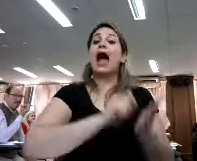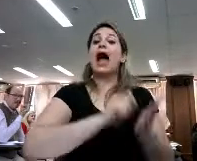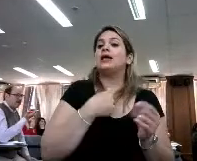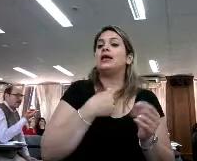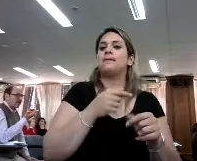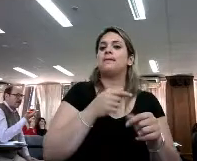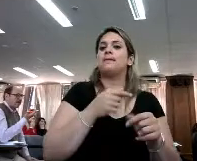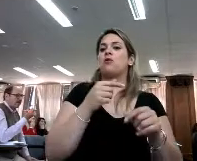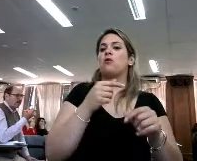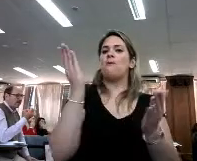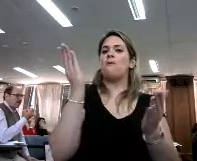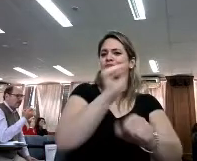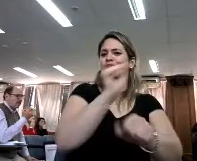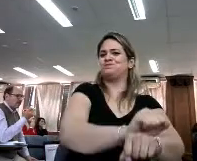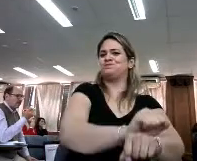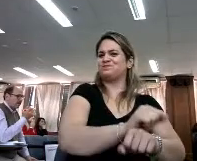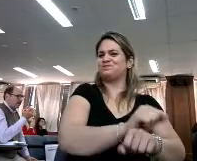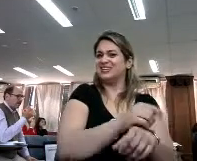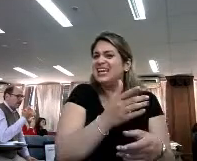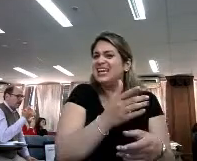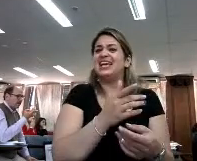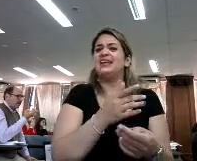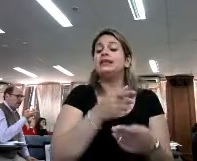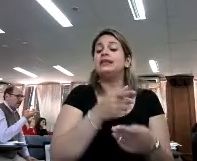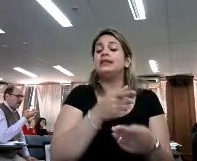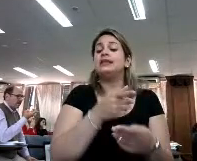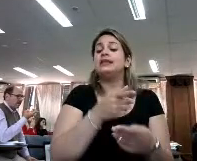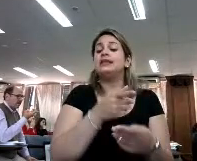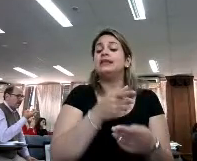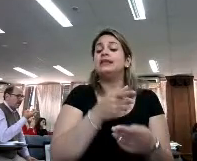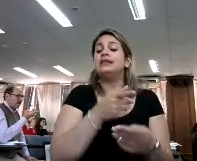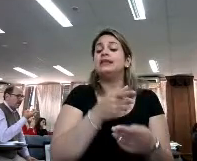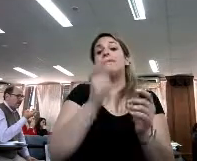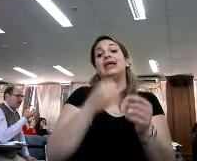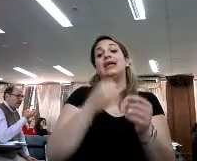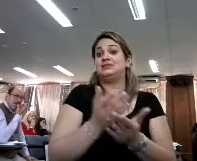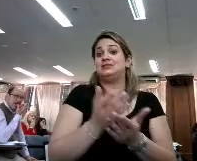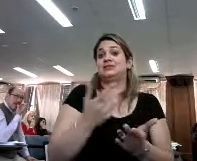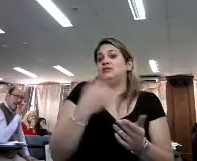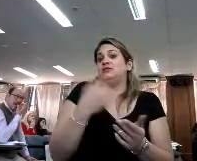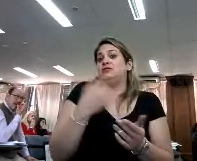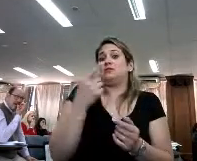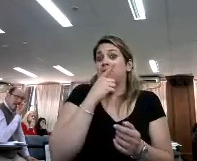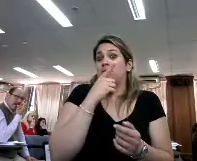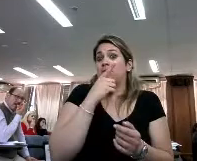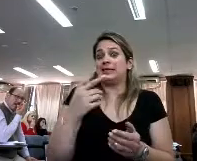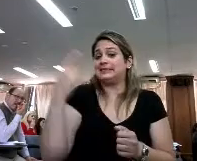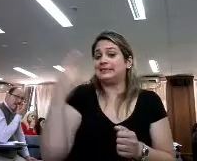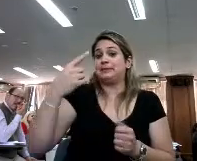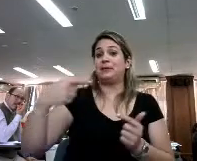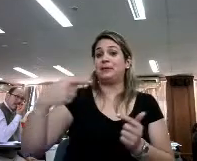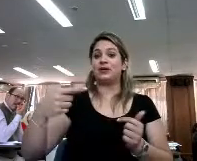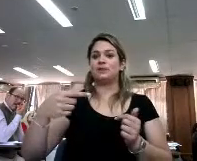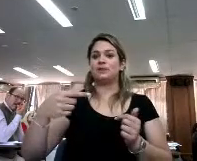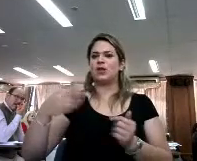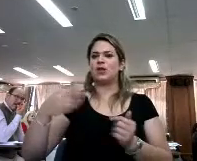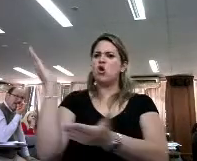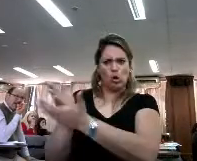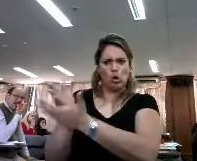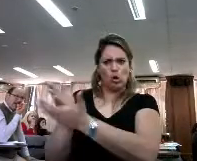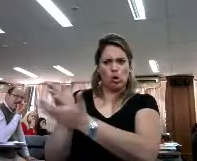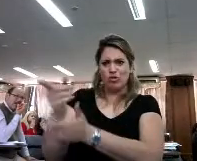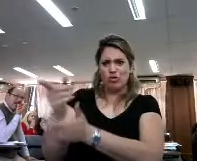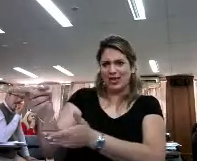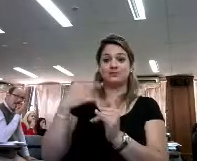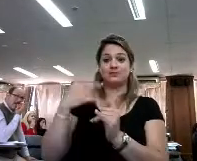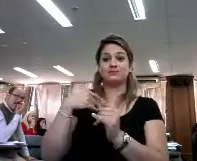libertad, más alguna sanción económica. Se eleva en primera instancia, lo condenan, la Fundación